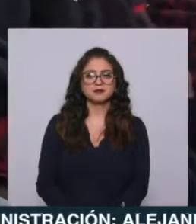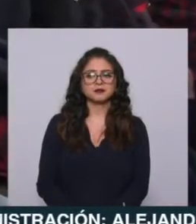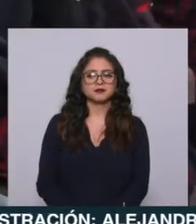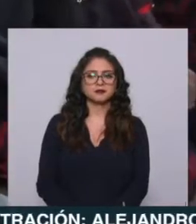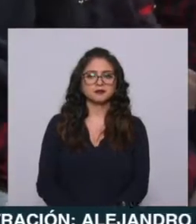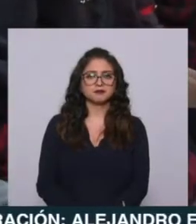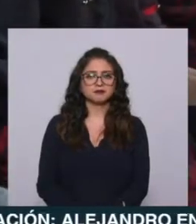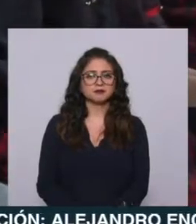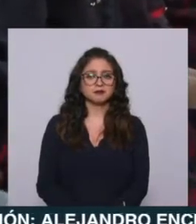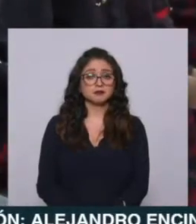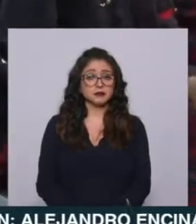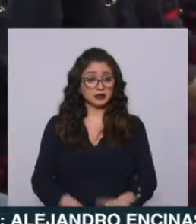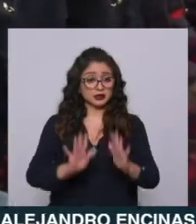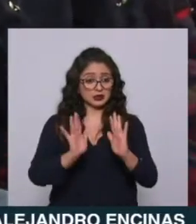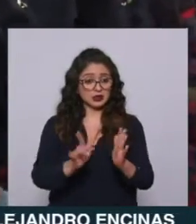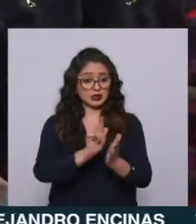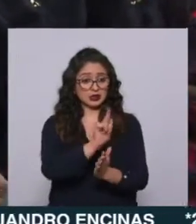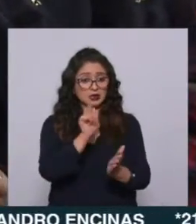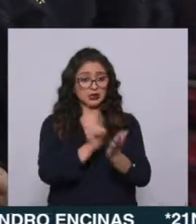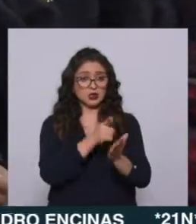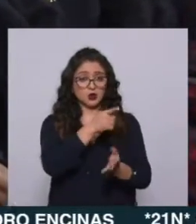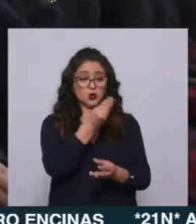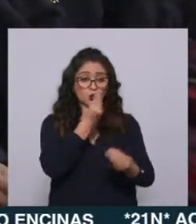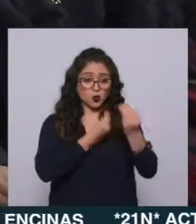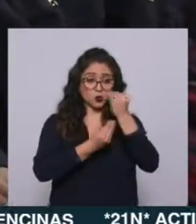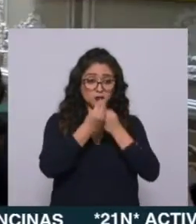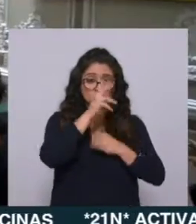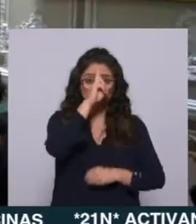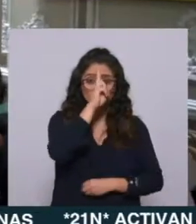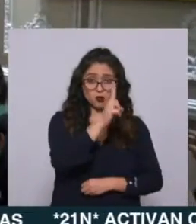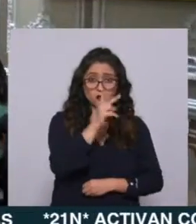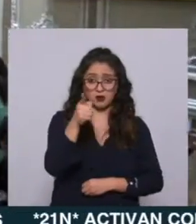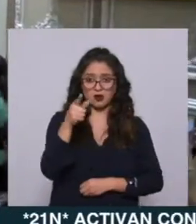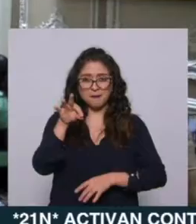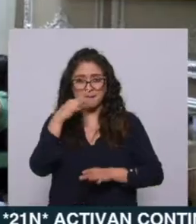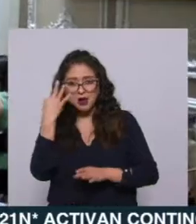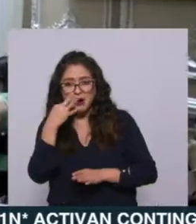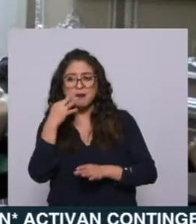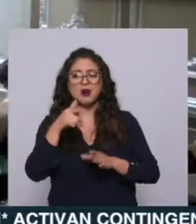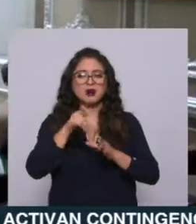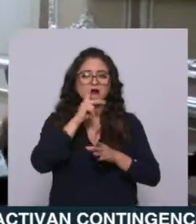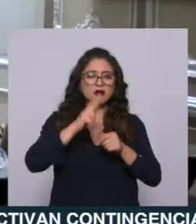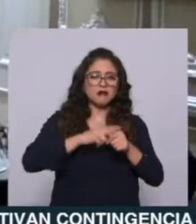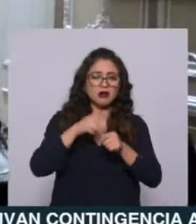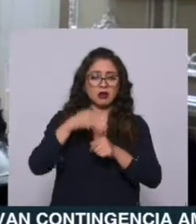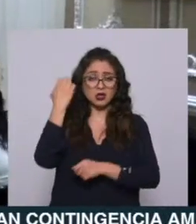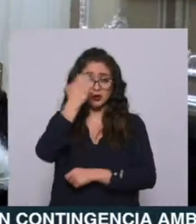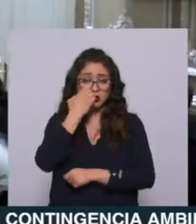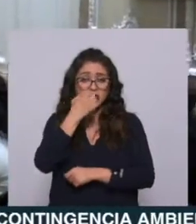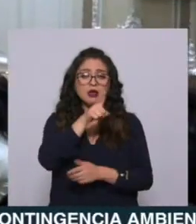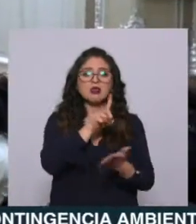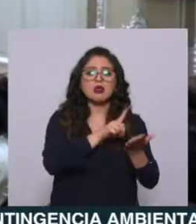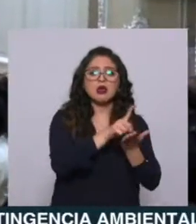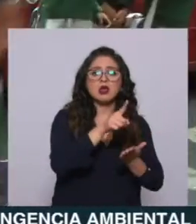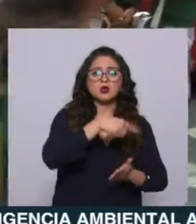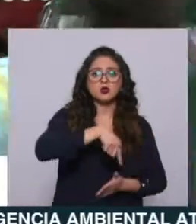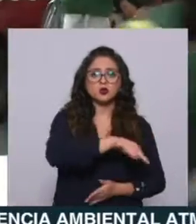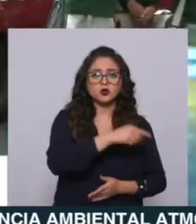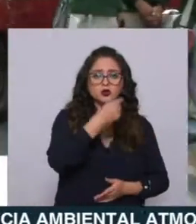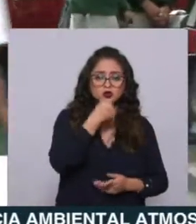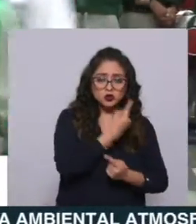A pesar de la regulación de la comida chatarra dentro de las escuelas, la Red por los Derechos de la Infancia en México y el Poder del